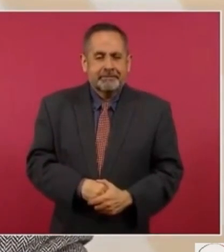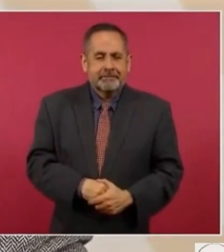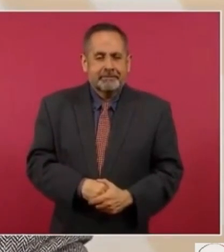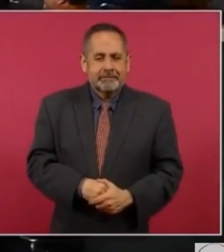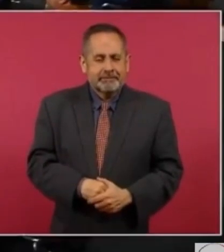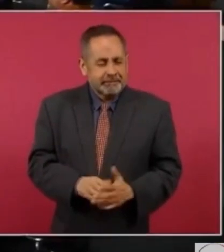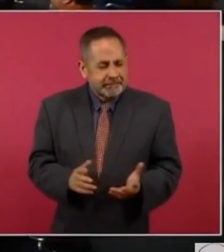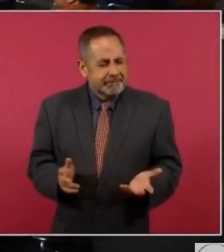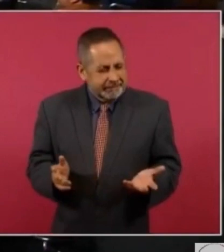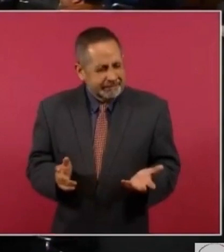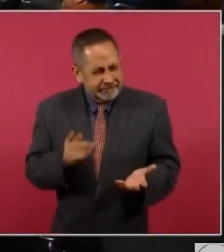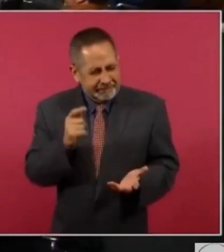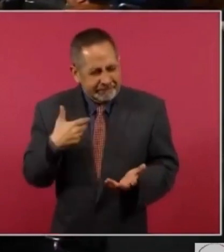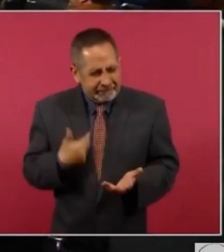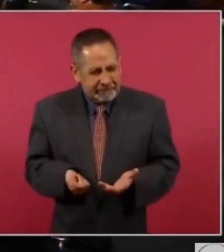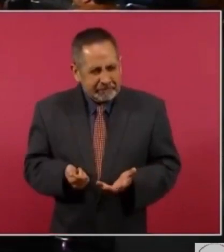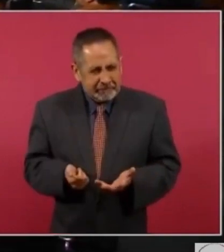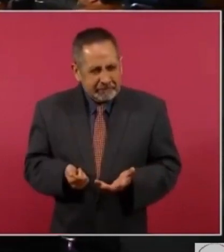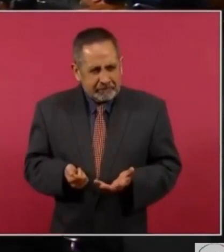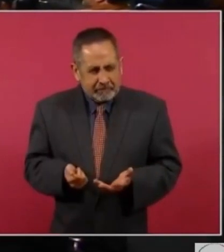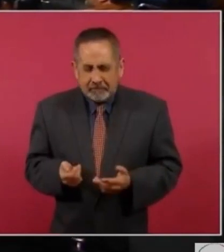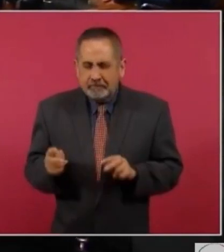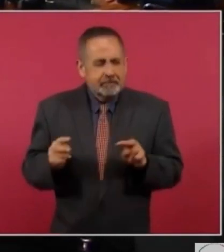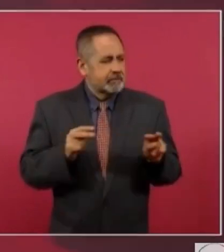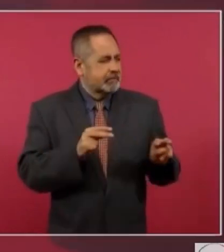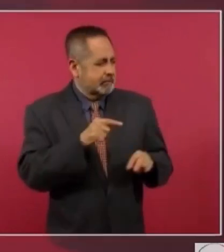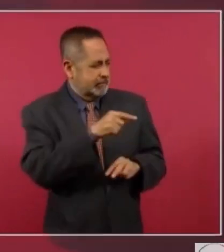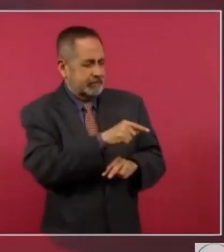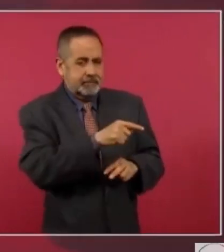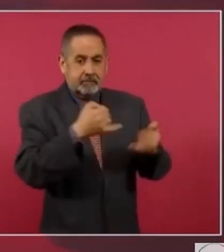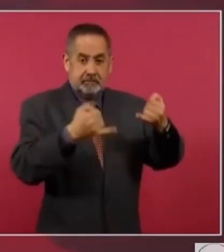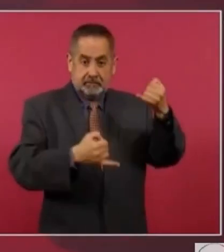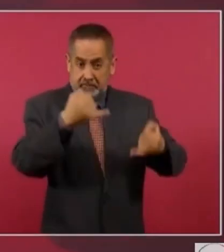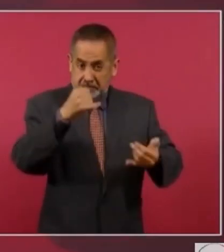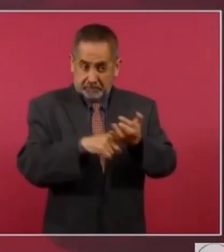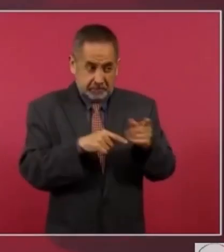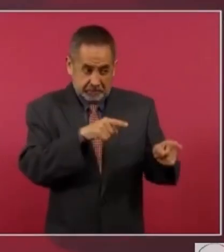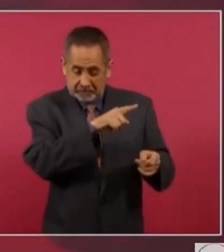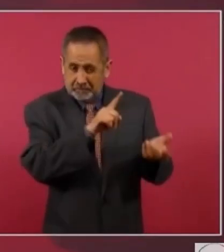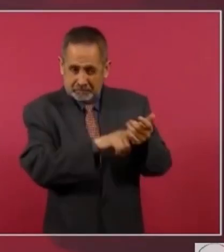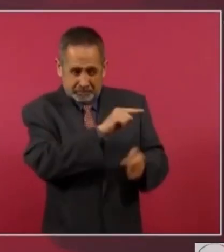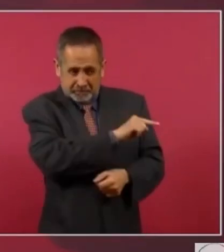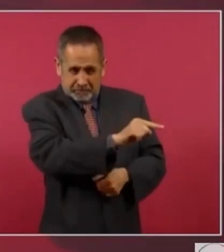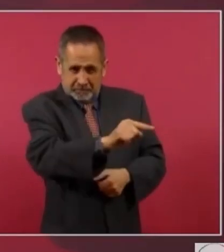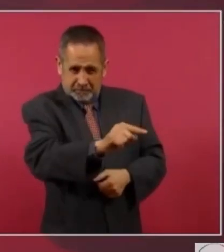Pero ven algunos de estos que están siendo juzgados,